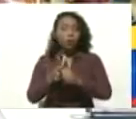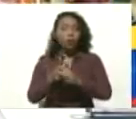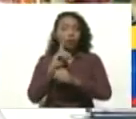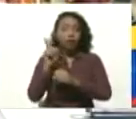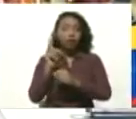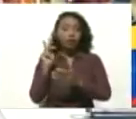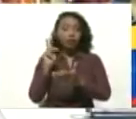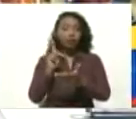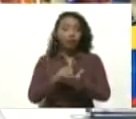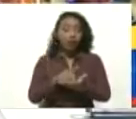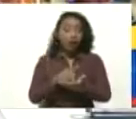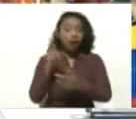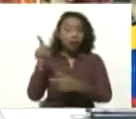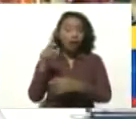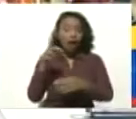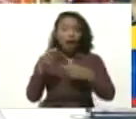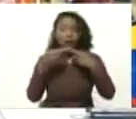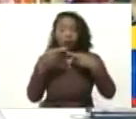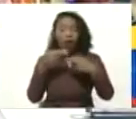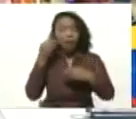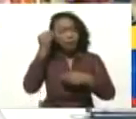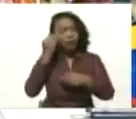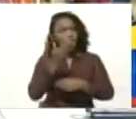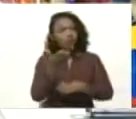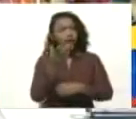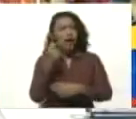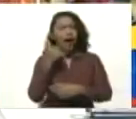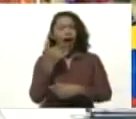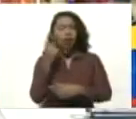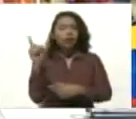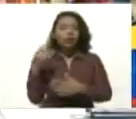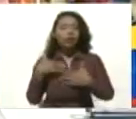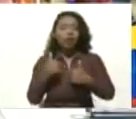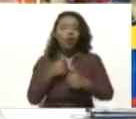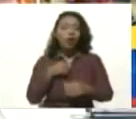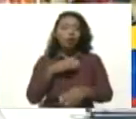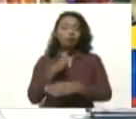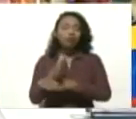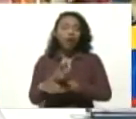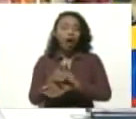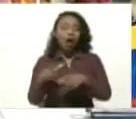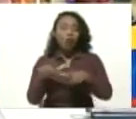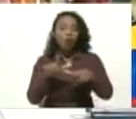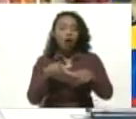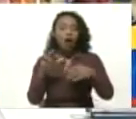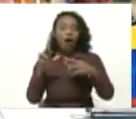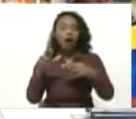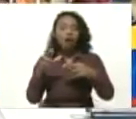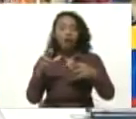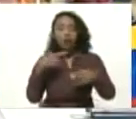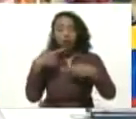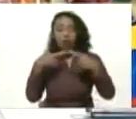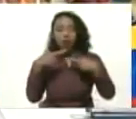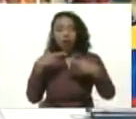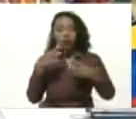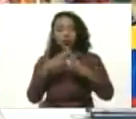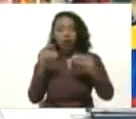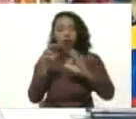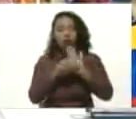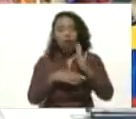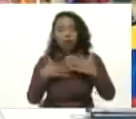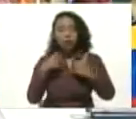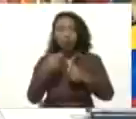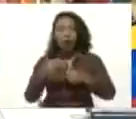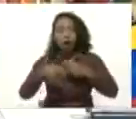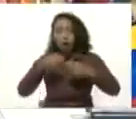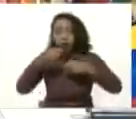estaban llegando al restaurante. Imagínese usted va sano al restaurante, con todas las medidas, pero está